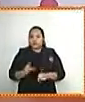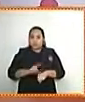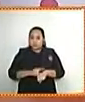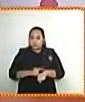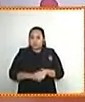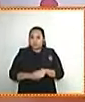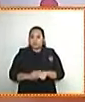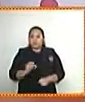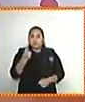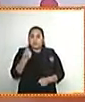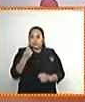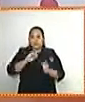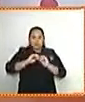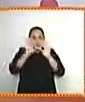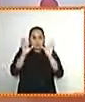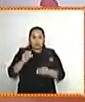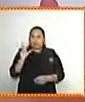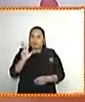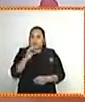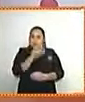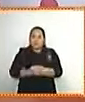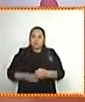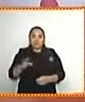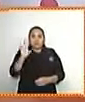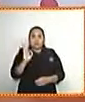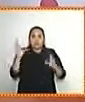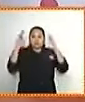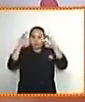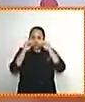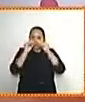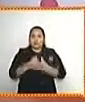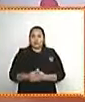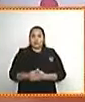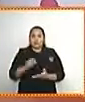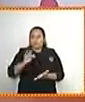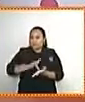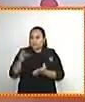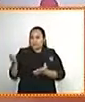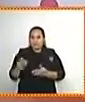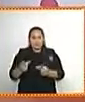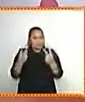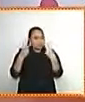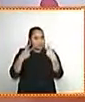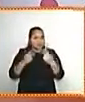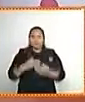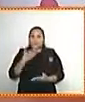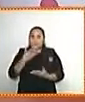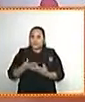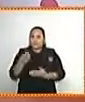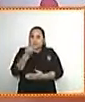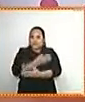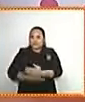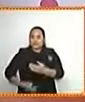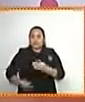a las 11 de la mañana, 3 de la tarde y nuevamente a las 9 de la noche. Agradeciendo su fiel sintonía, les deseo un bonito día.